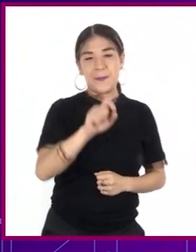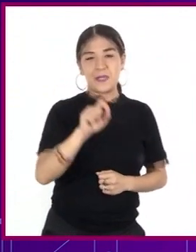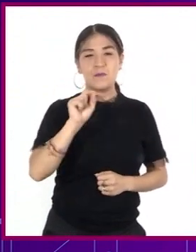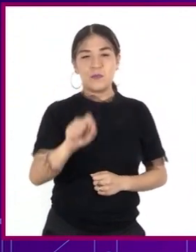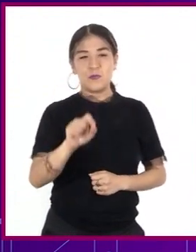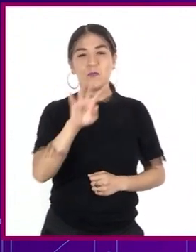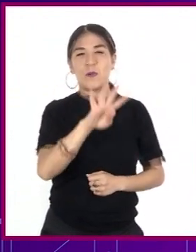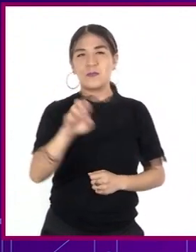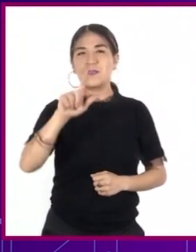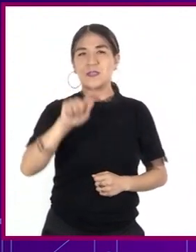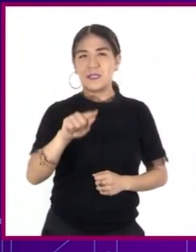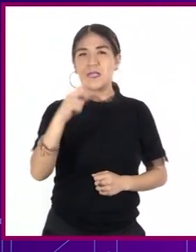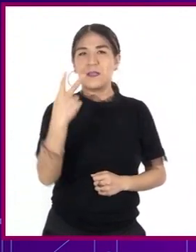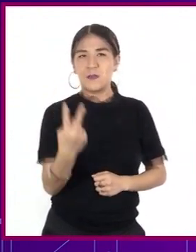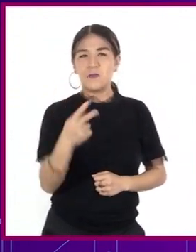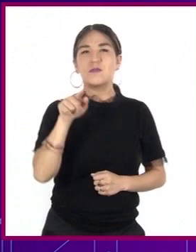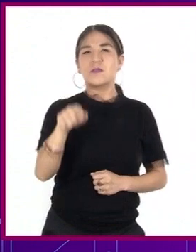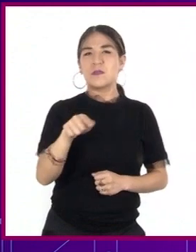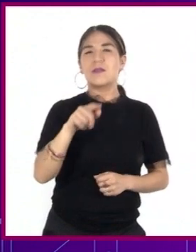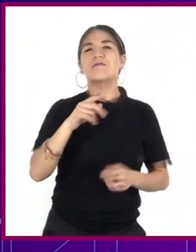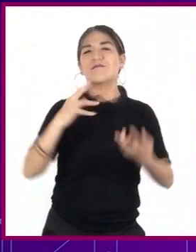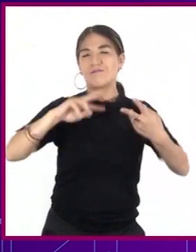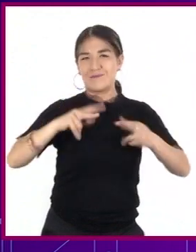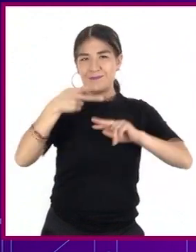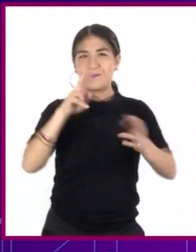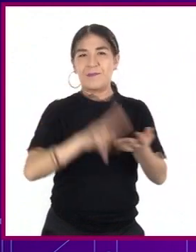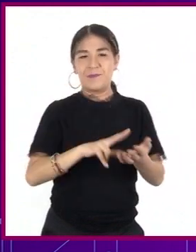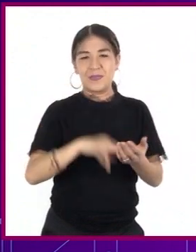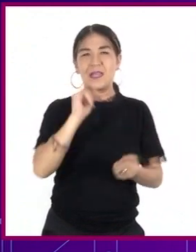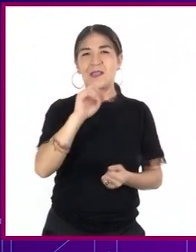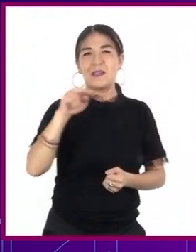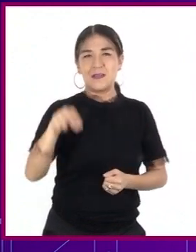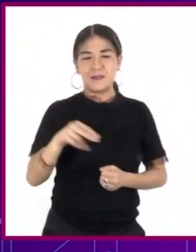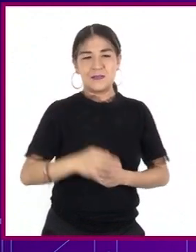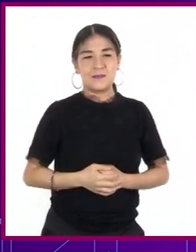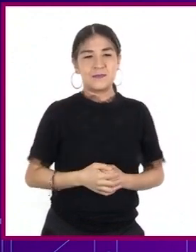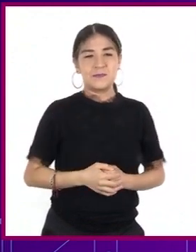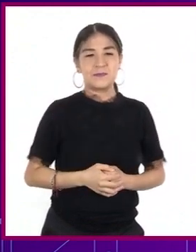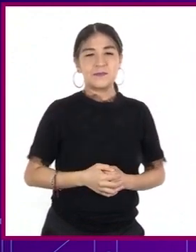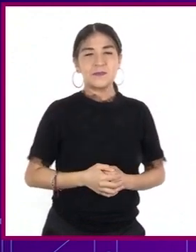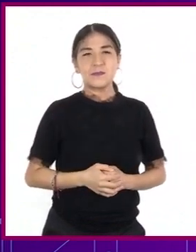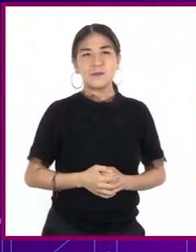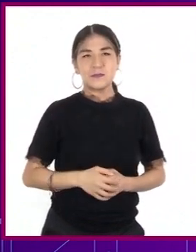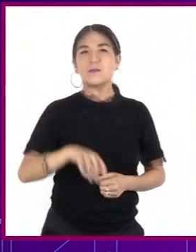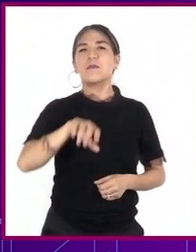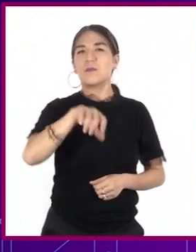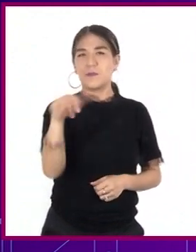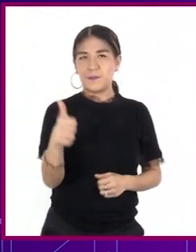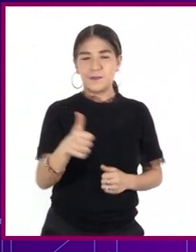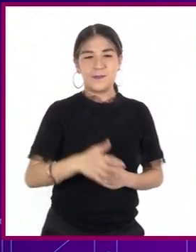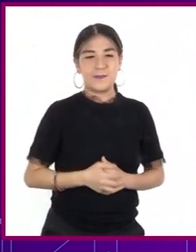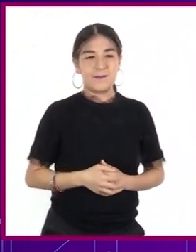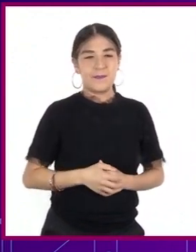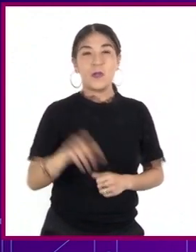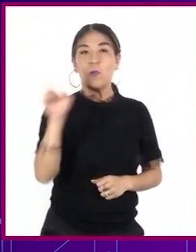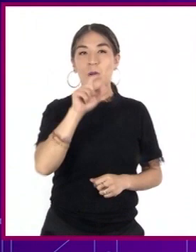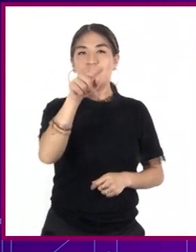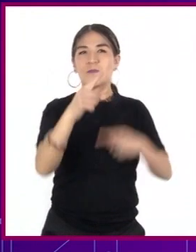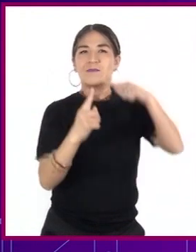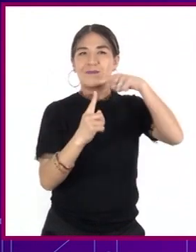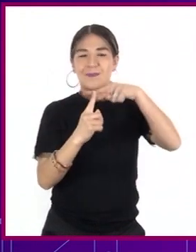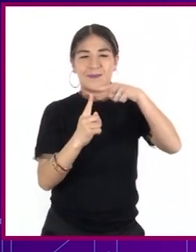20.472, que es equivalente en pulgadas a 52 centímetros. Por otro lado, cuando se